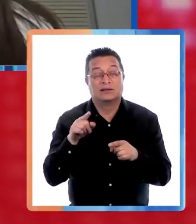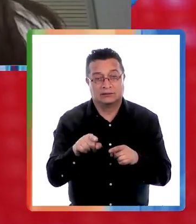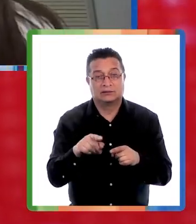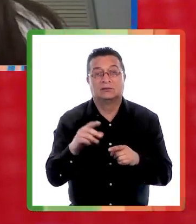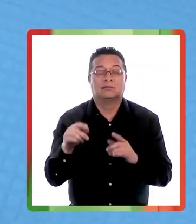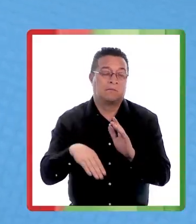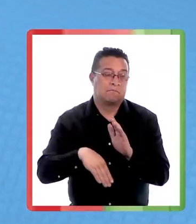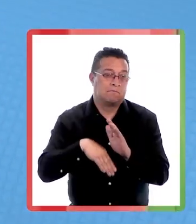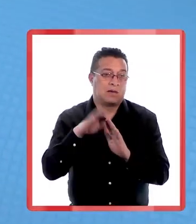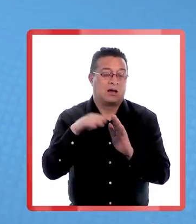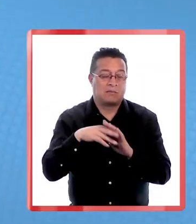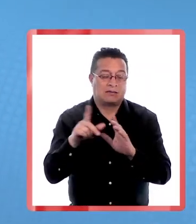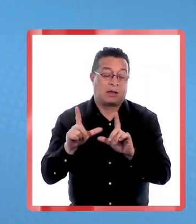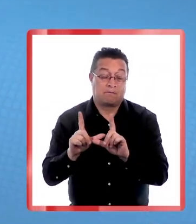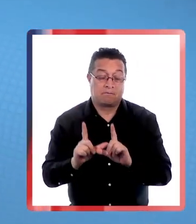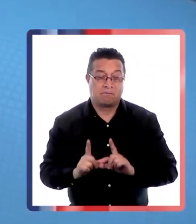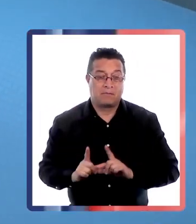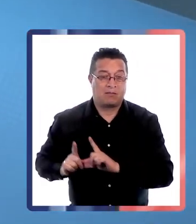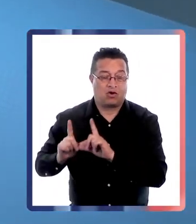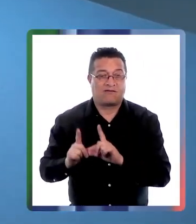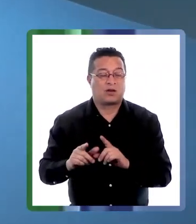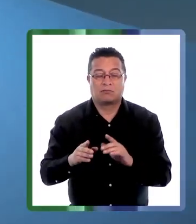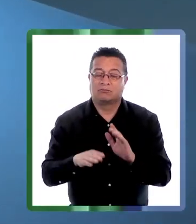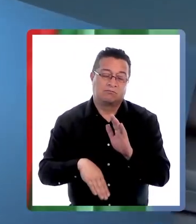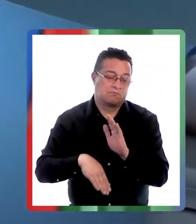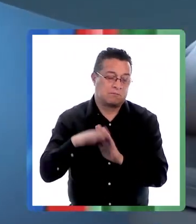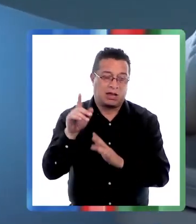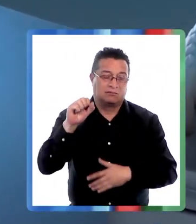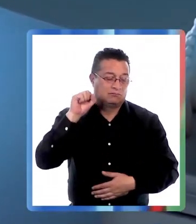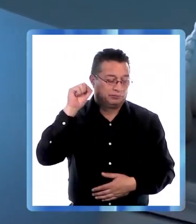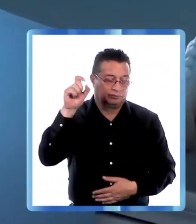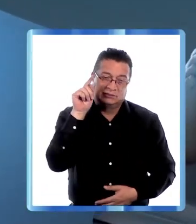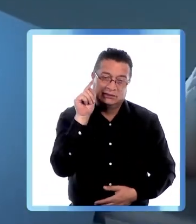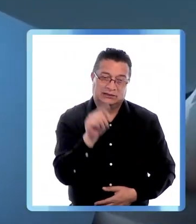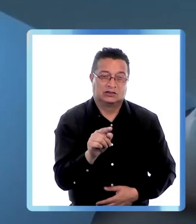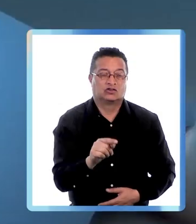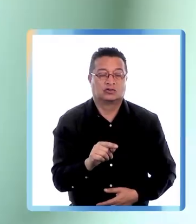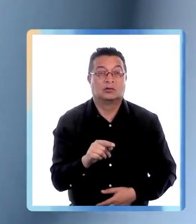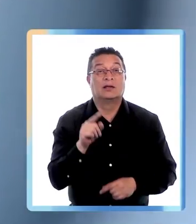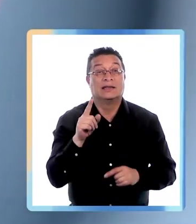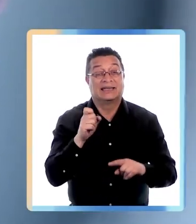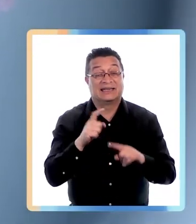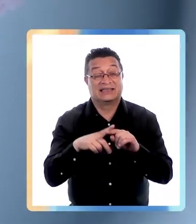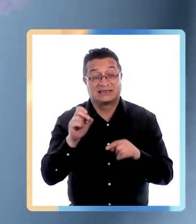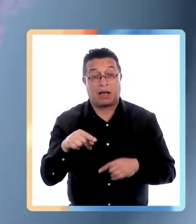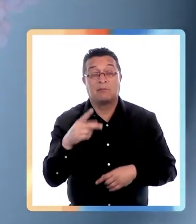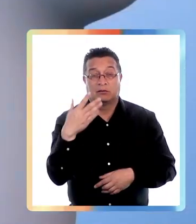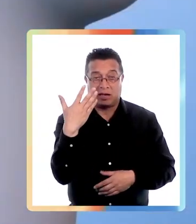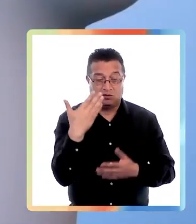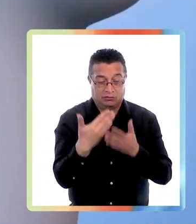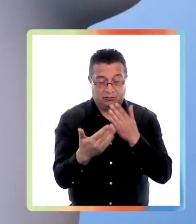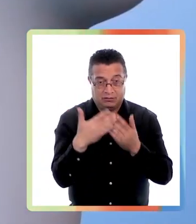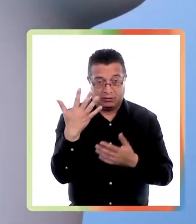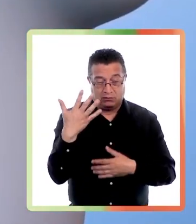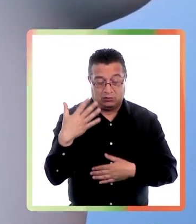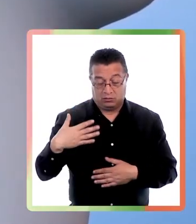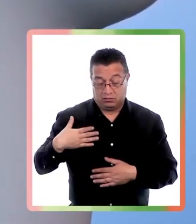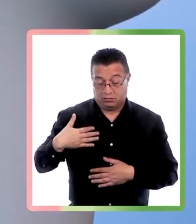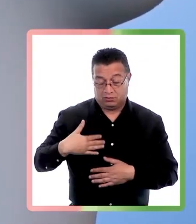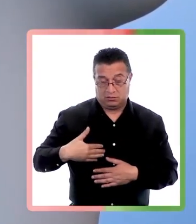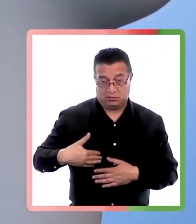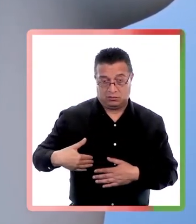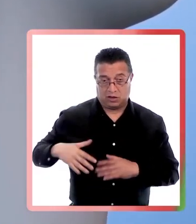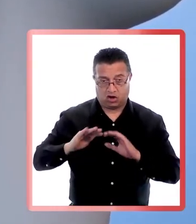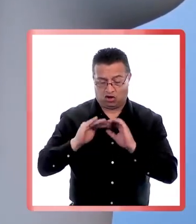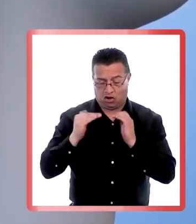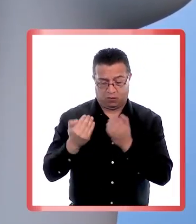la implementación masiva de mamografías de screening. El autoexamen consiste en la palpación